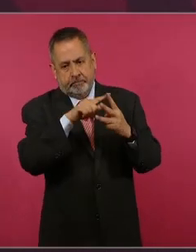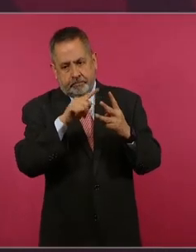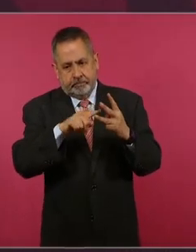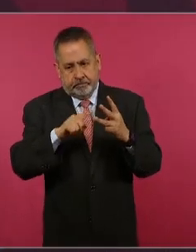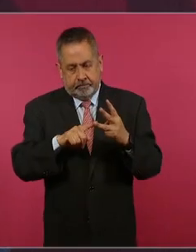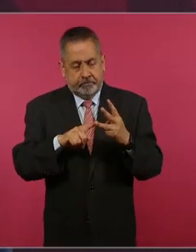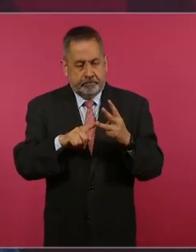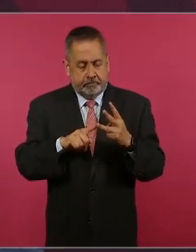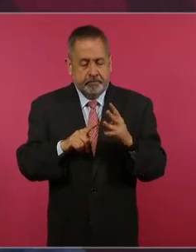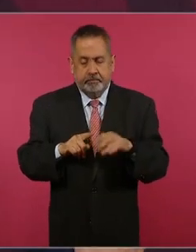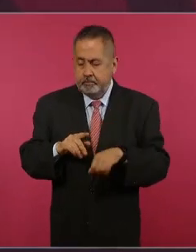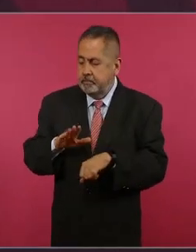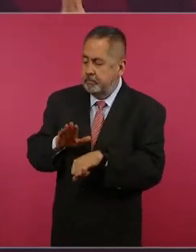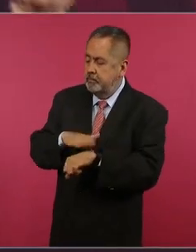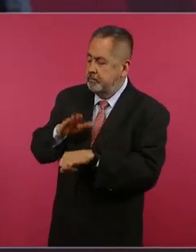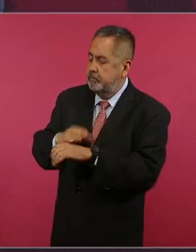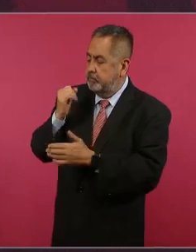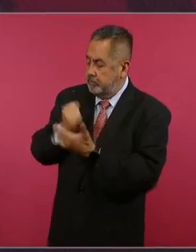Y